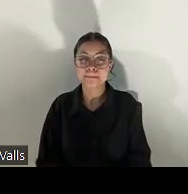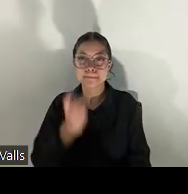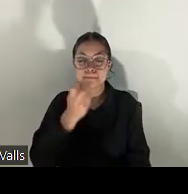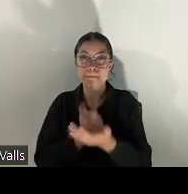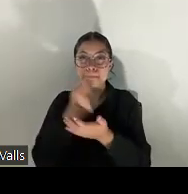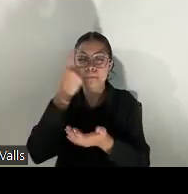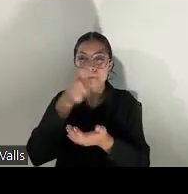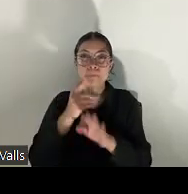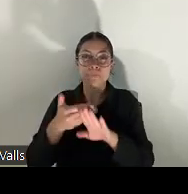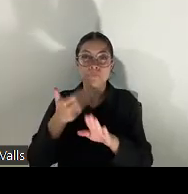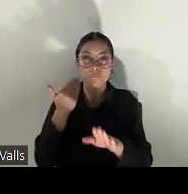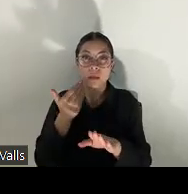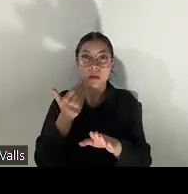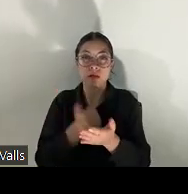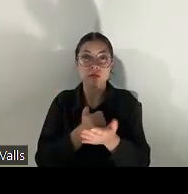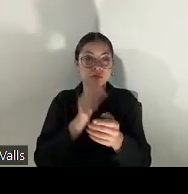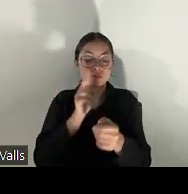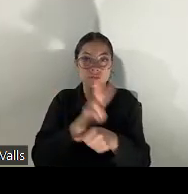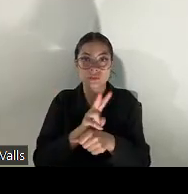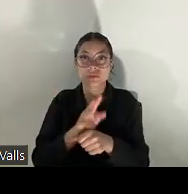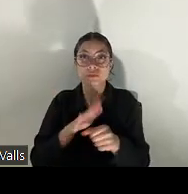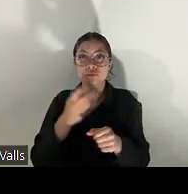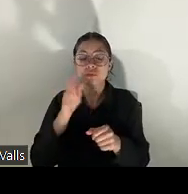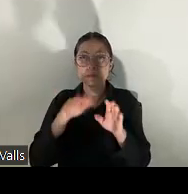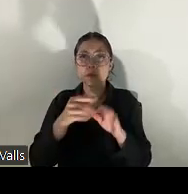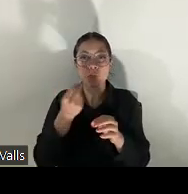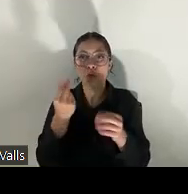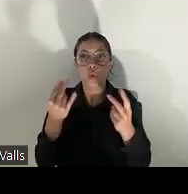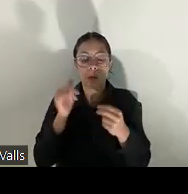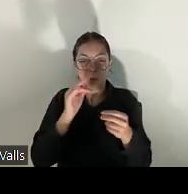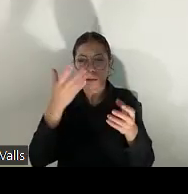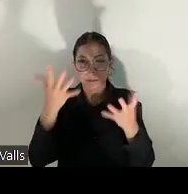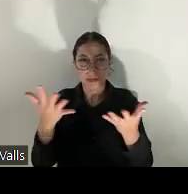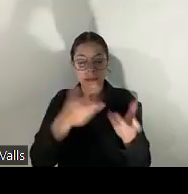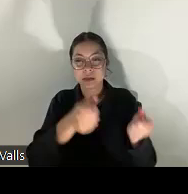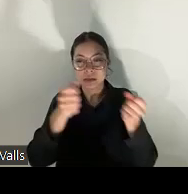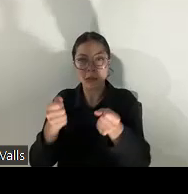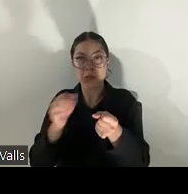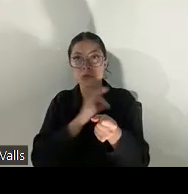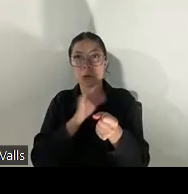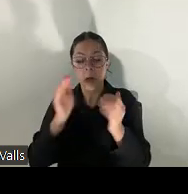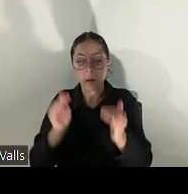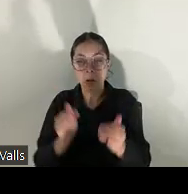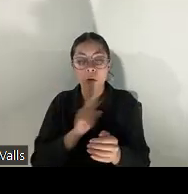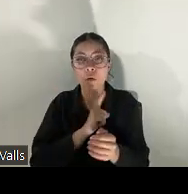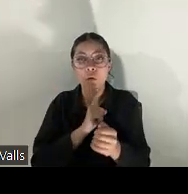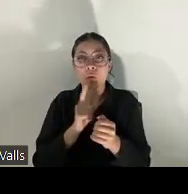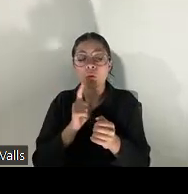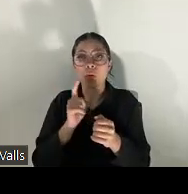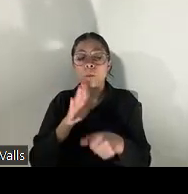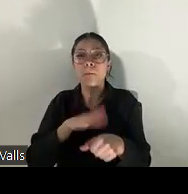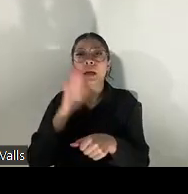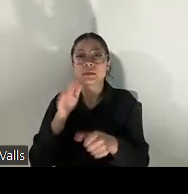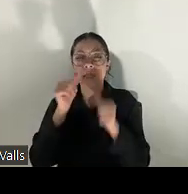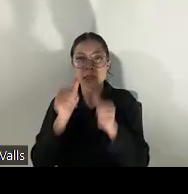niños que son muy activos, muchas veces les ponemos nada más las manos sobre el tronco, logramos que baje su actividad y que tengan una mejor atención y